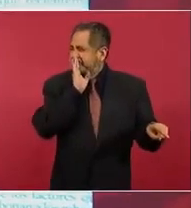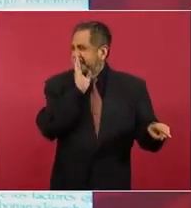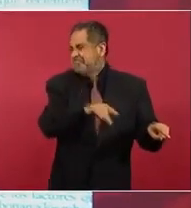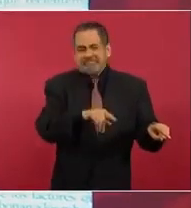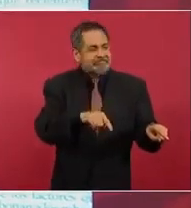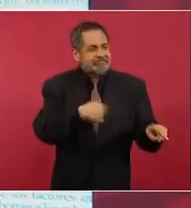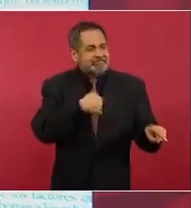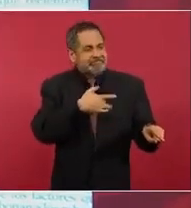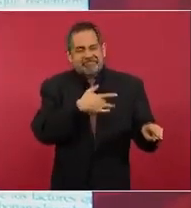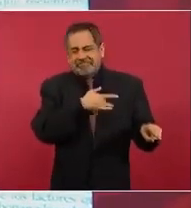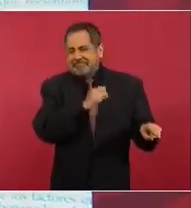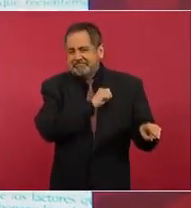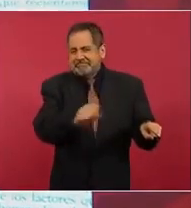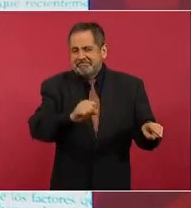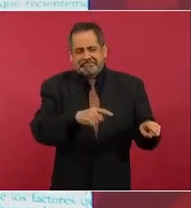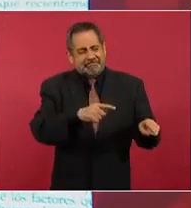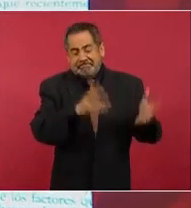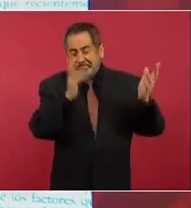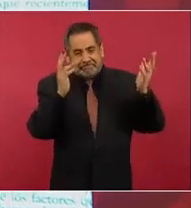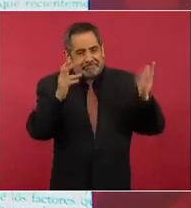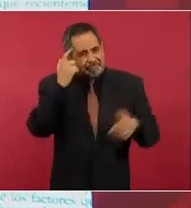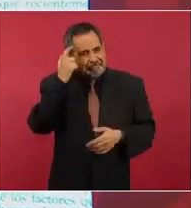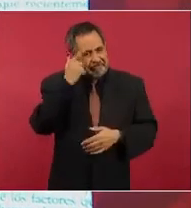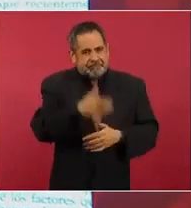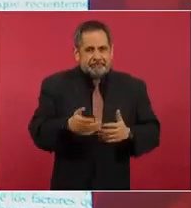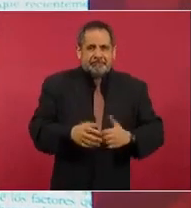Malolandia, estos,